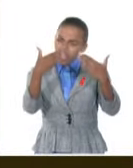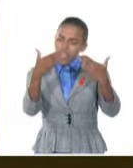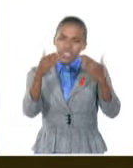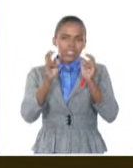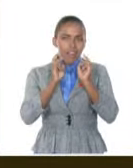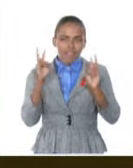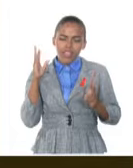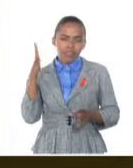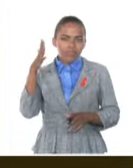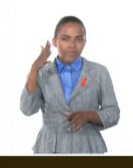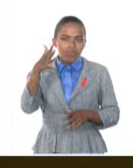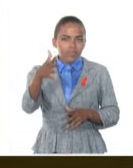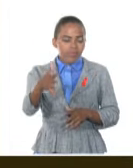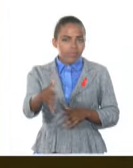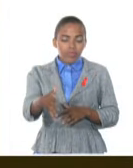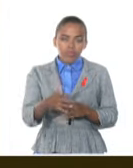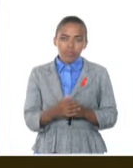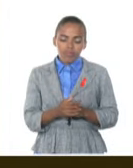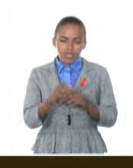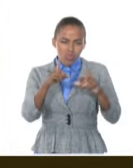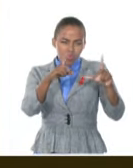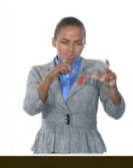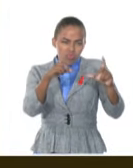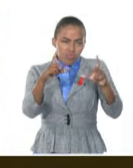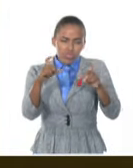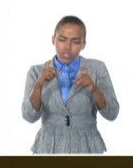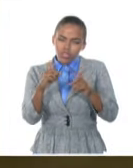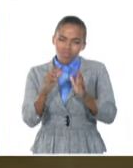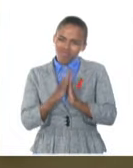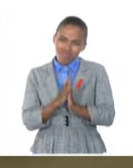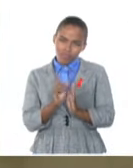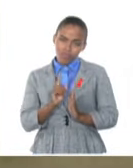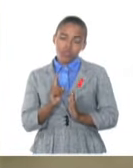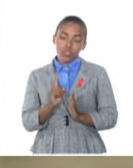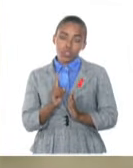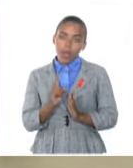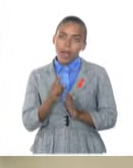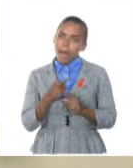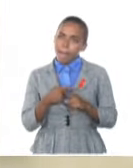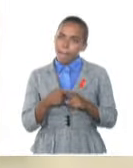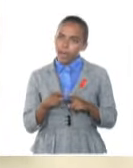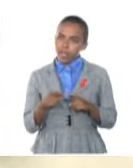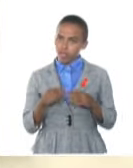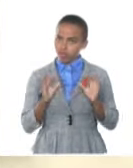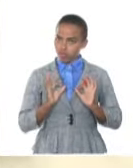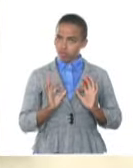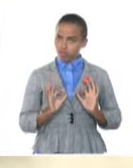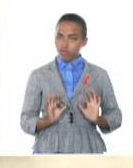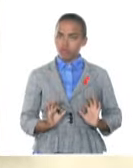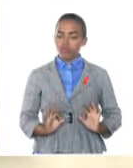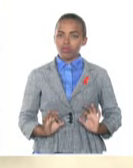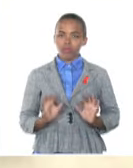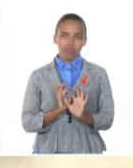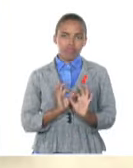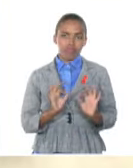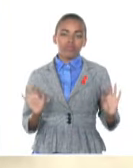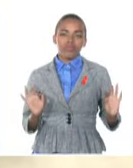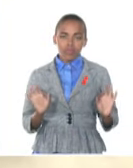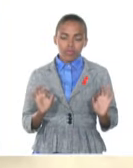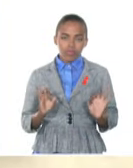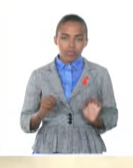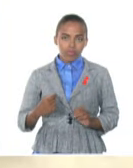le dijera no me tomes esa foto. Era una presencia todo el tiempo, sin limitaciones. Sé que se